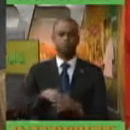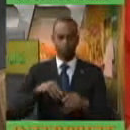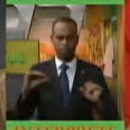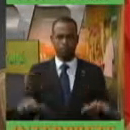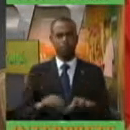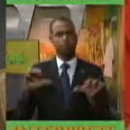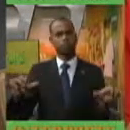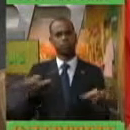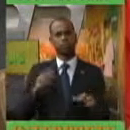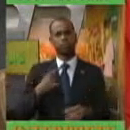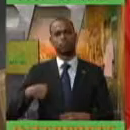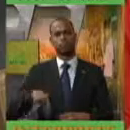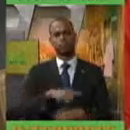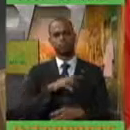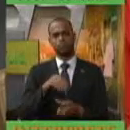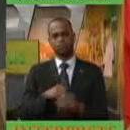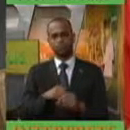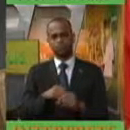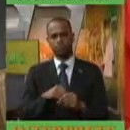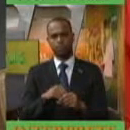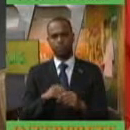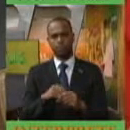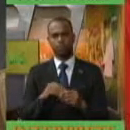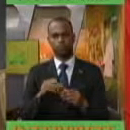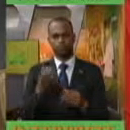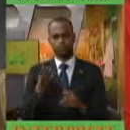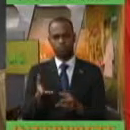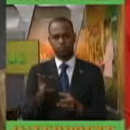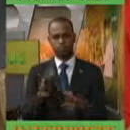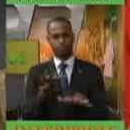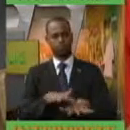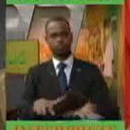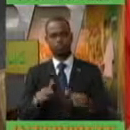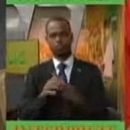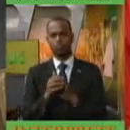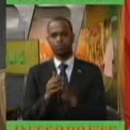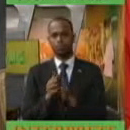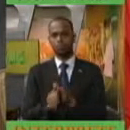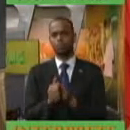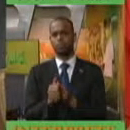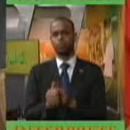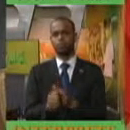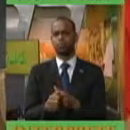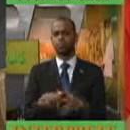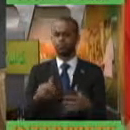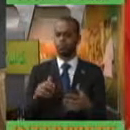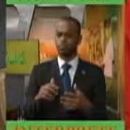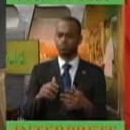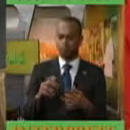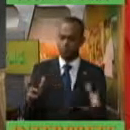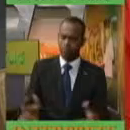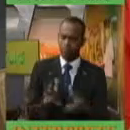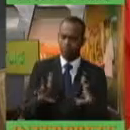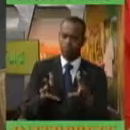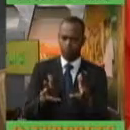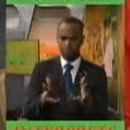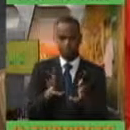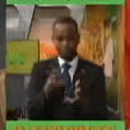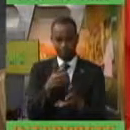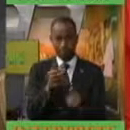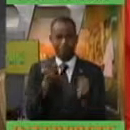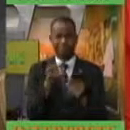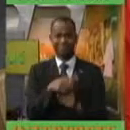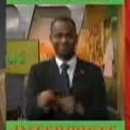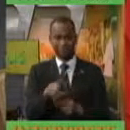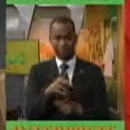Y hemos estado precisamente en la comunicación con esos líderes, diciéndoles que promuevan, si bien es cierto muchos de ellos